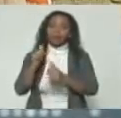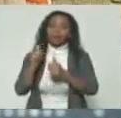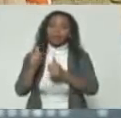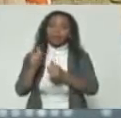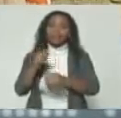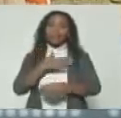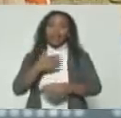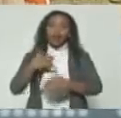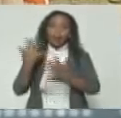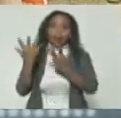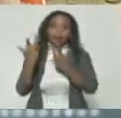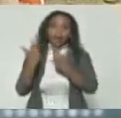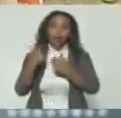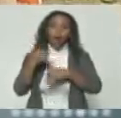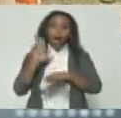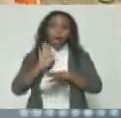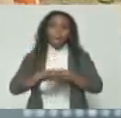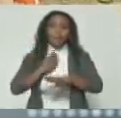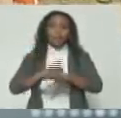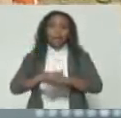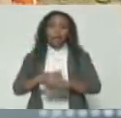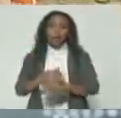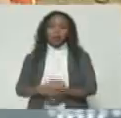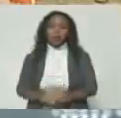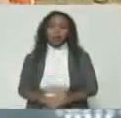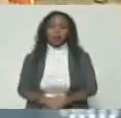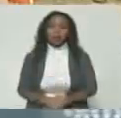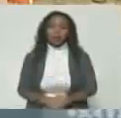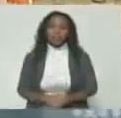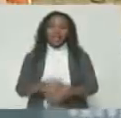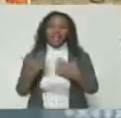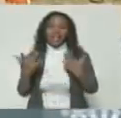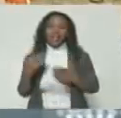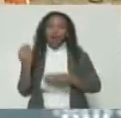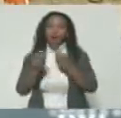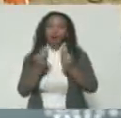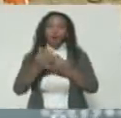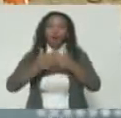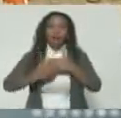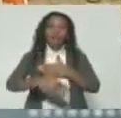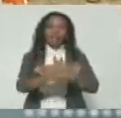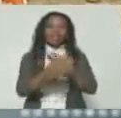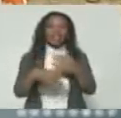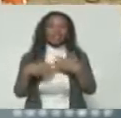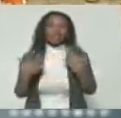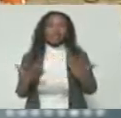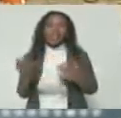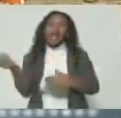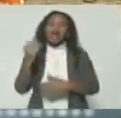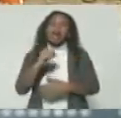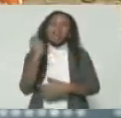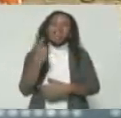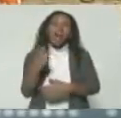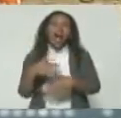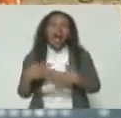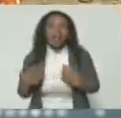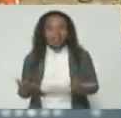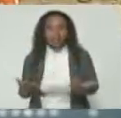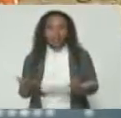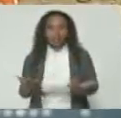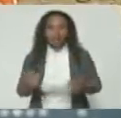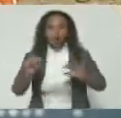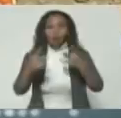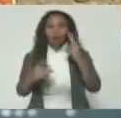me cuenten todo lo que ha pasado, en qué hemos avanzado, qué más hace falta, cuál